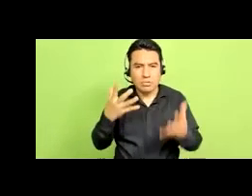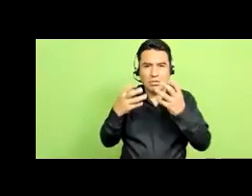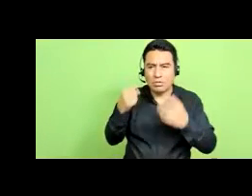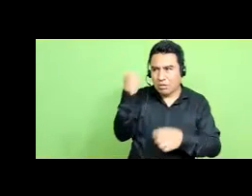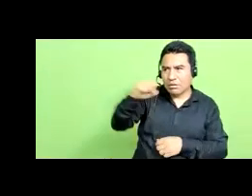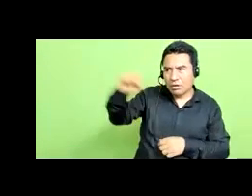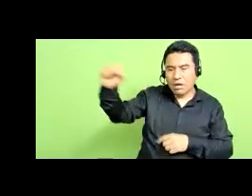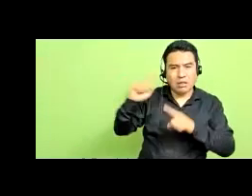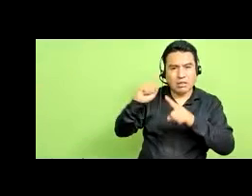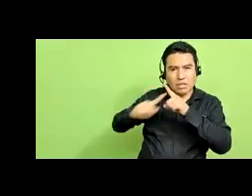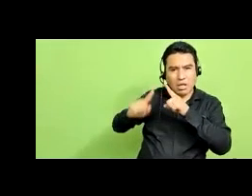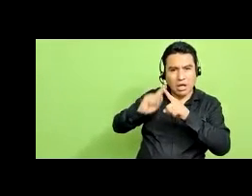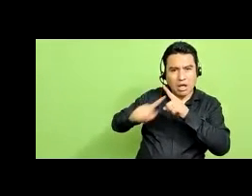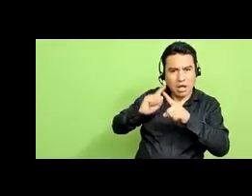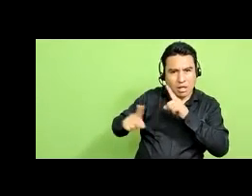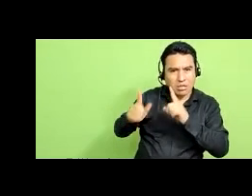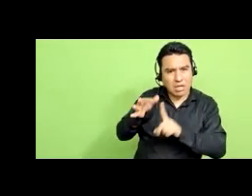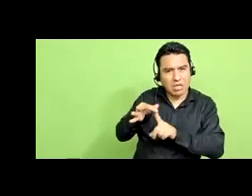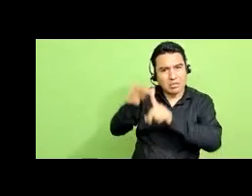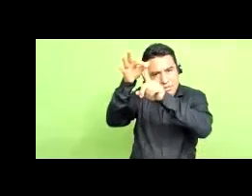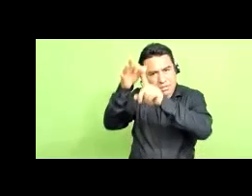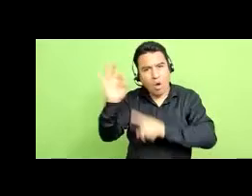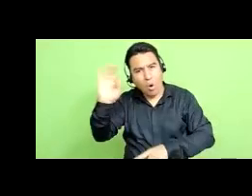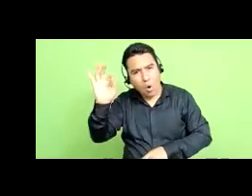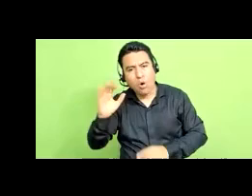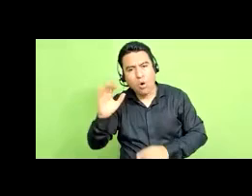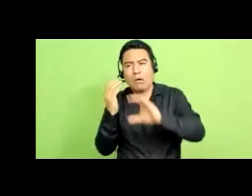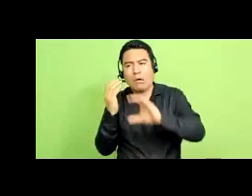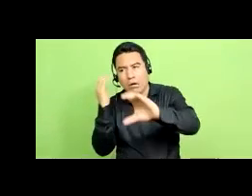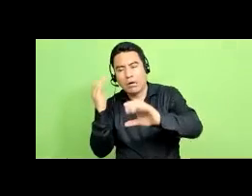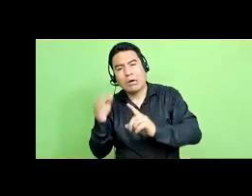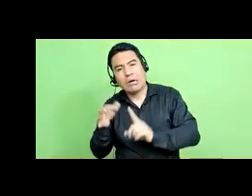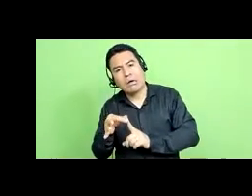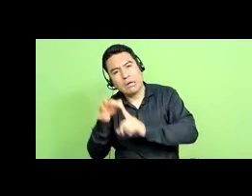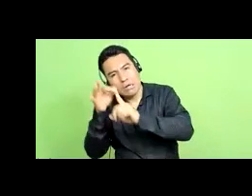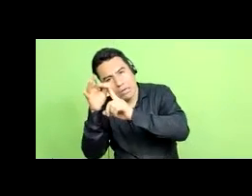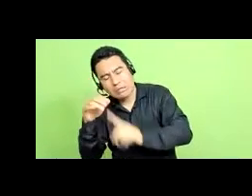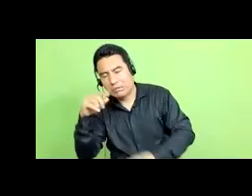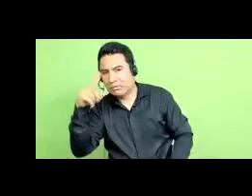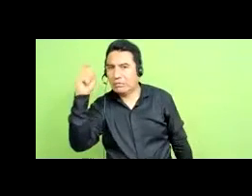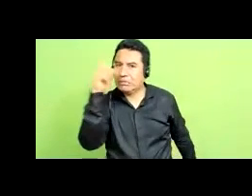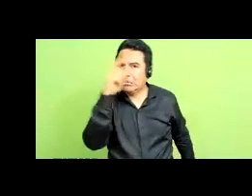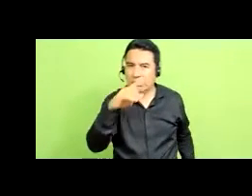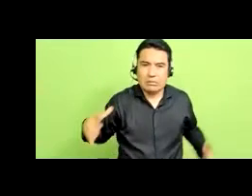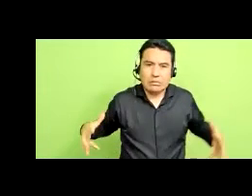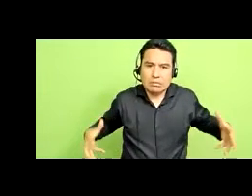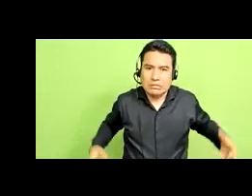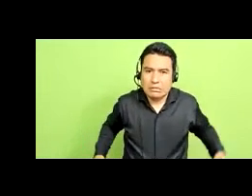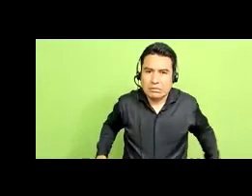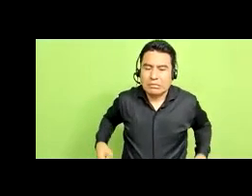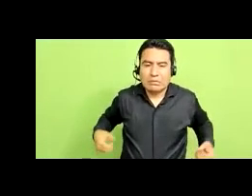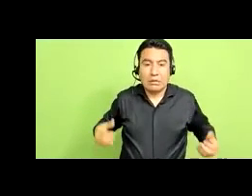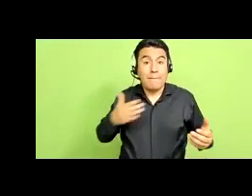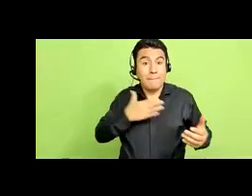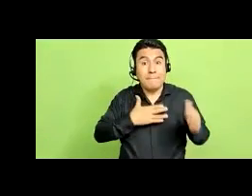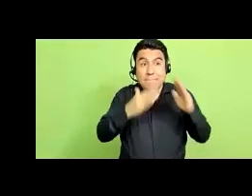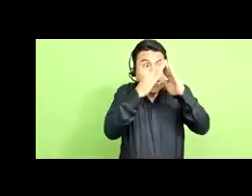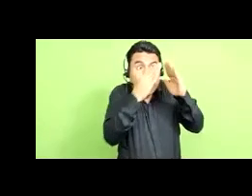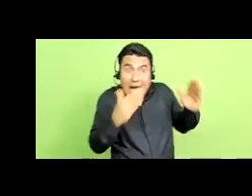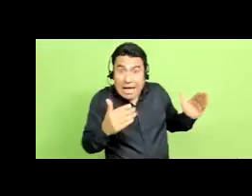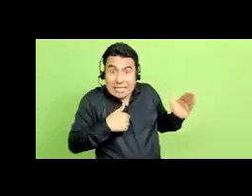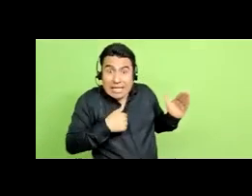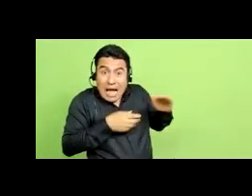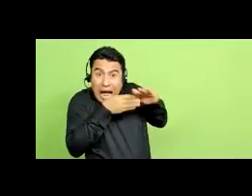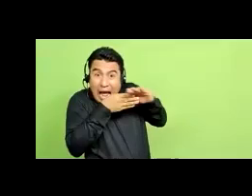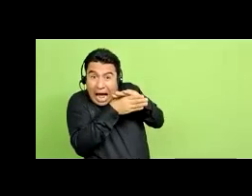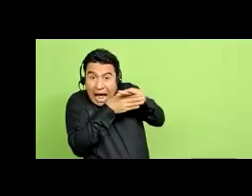especiales movilidades accesibles a ser accesible en mi casa me ha costado lo que no tiene idea